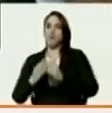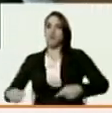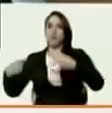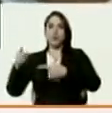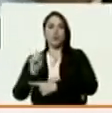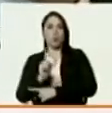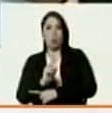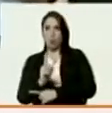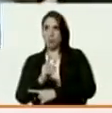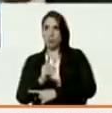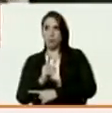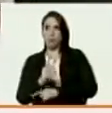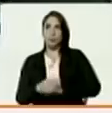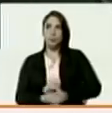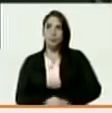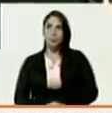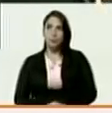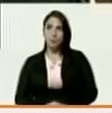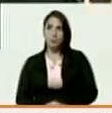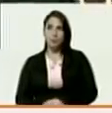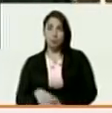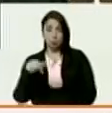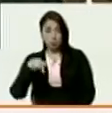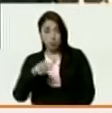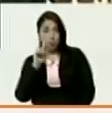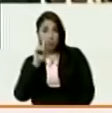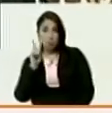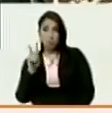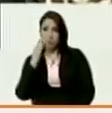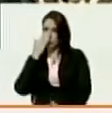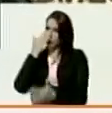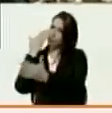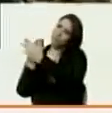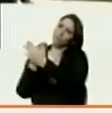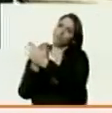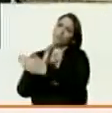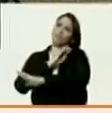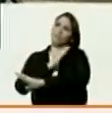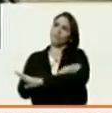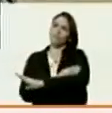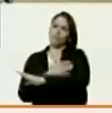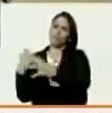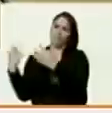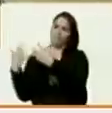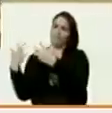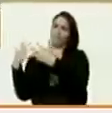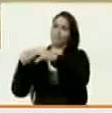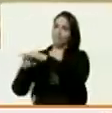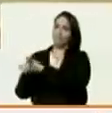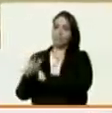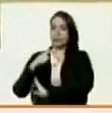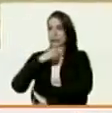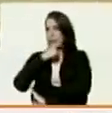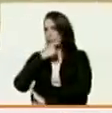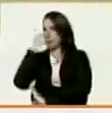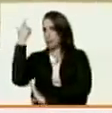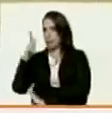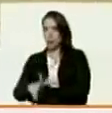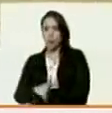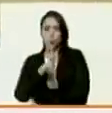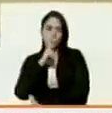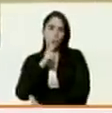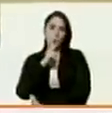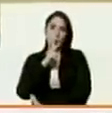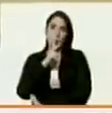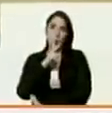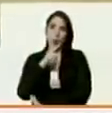caigamos. Hoy los vemos al frente de un poder peleándose. Qué pena y qué vergüenza. Le